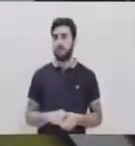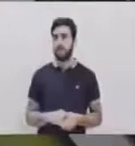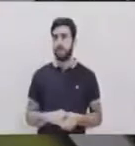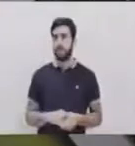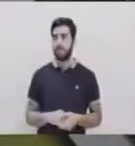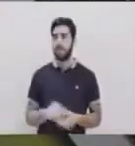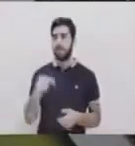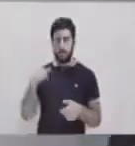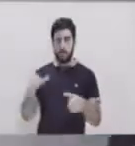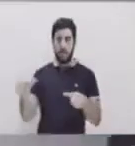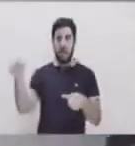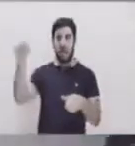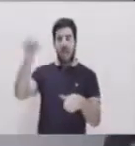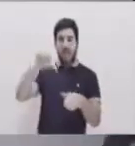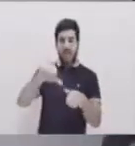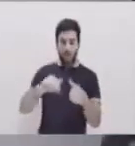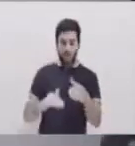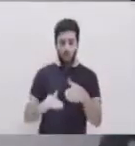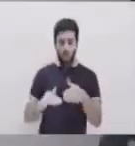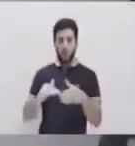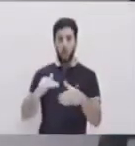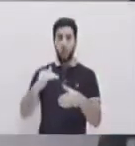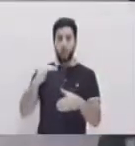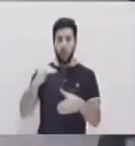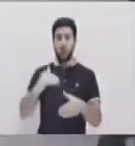vamos a verter agua.